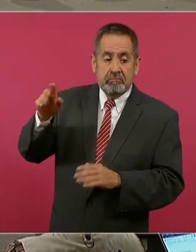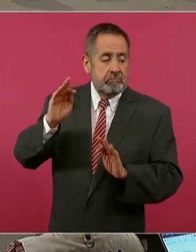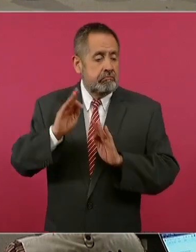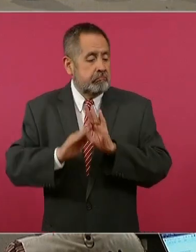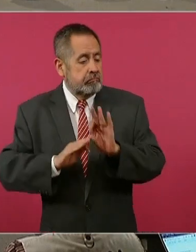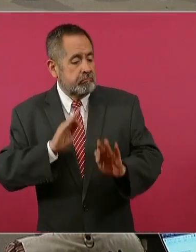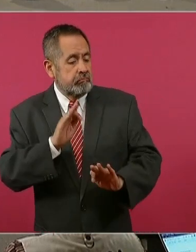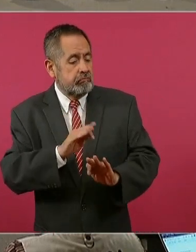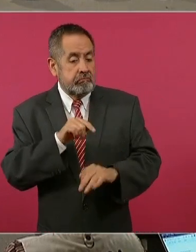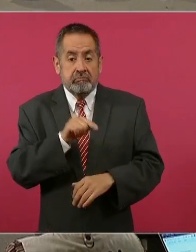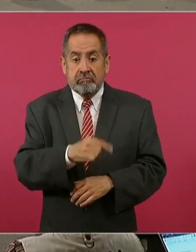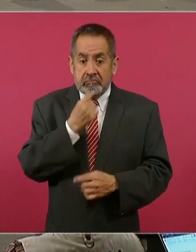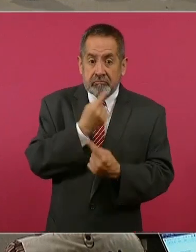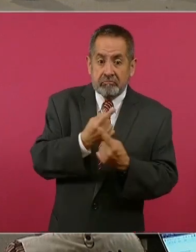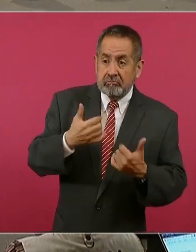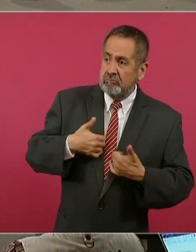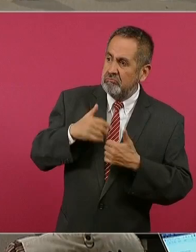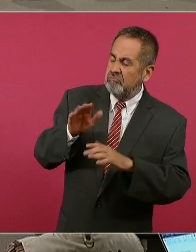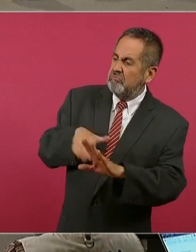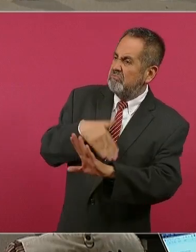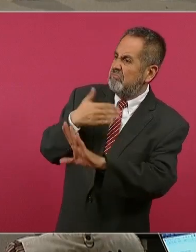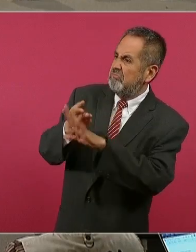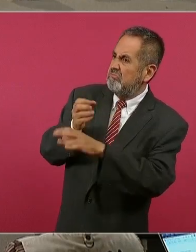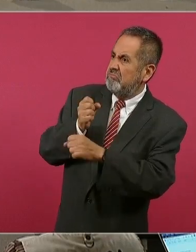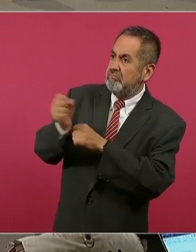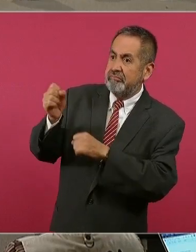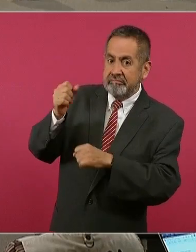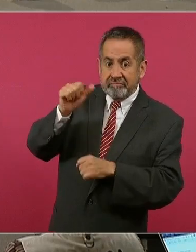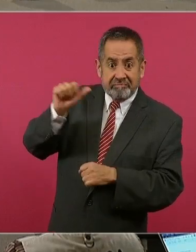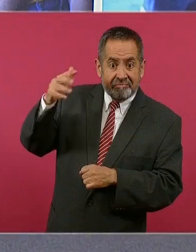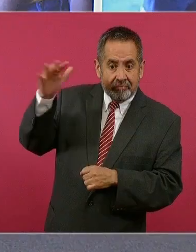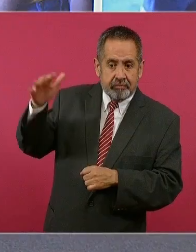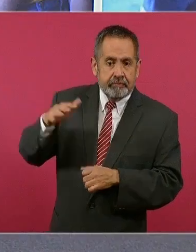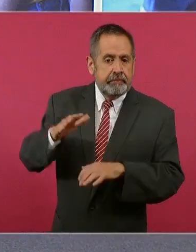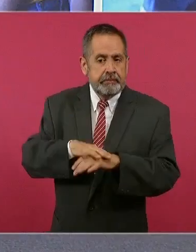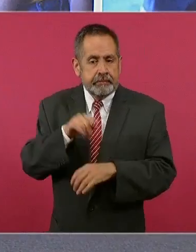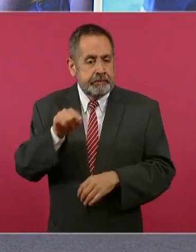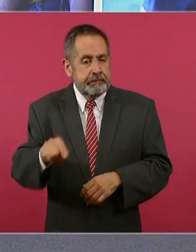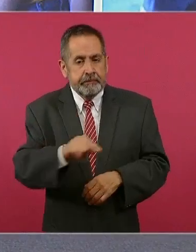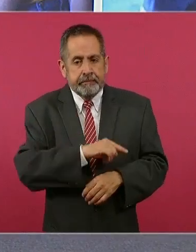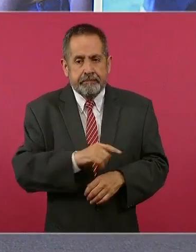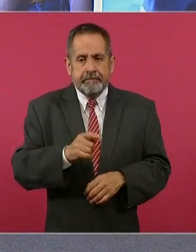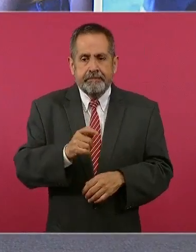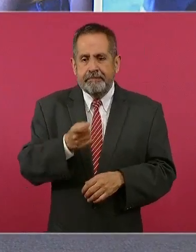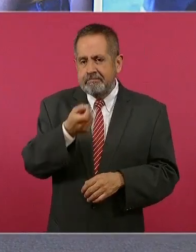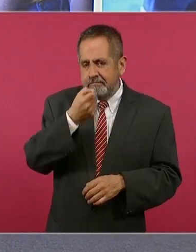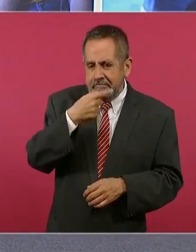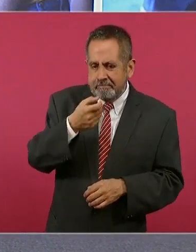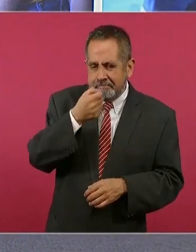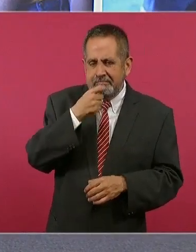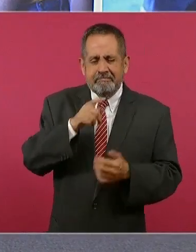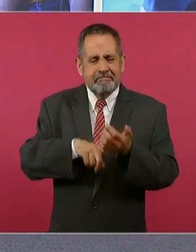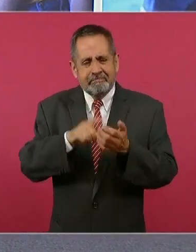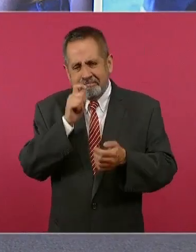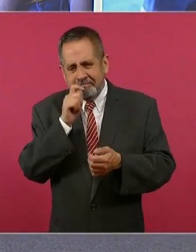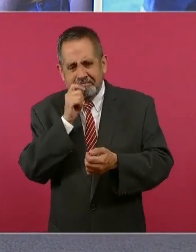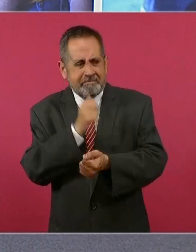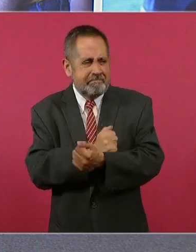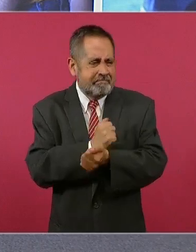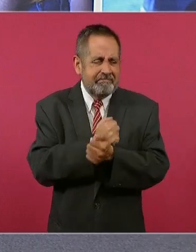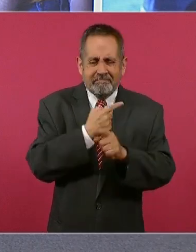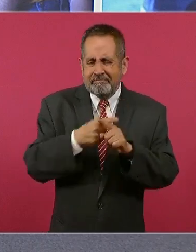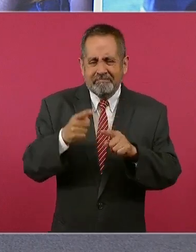que les cuidan. Esto lo que puede ocurrir es, a partir del consumo de sustancias, se detona actividades